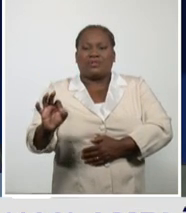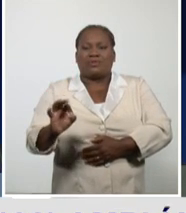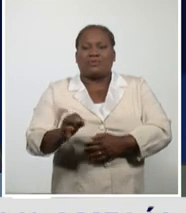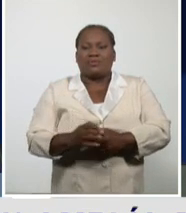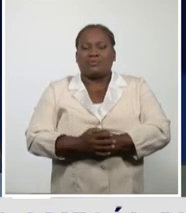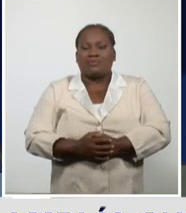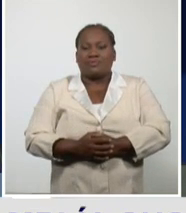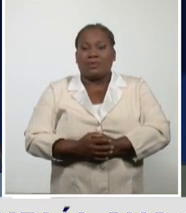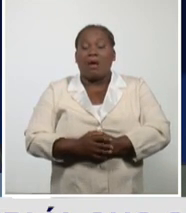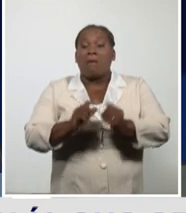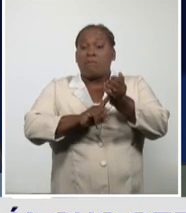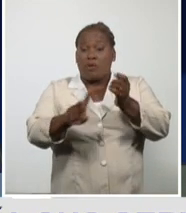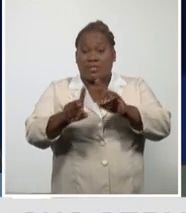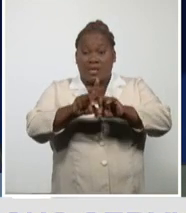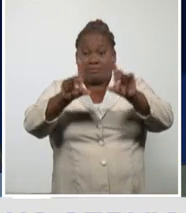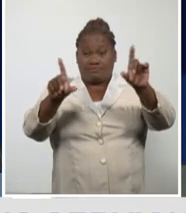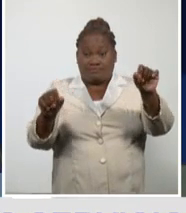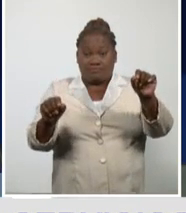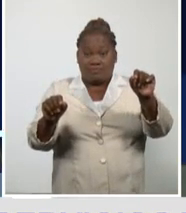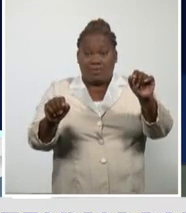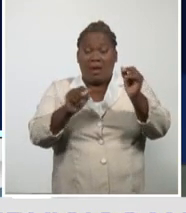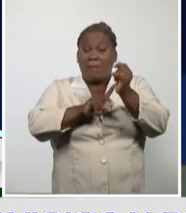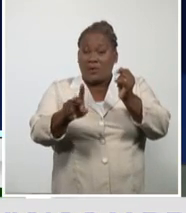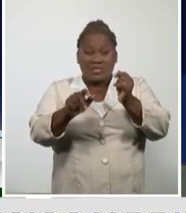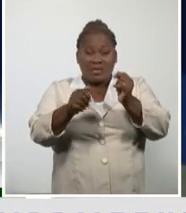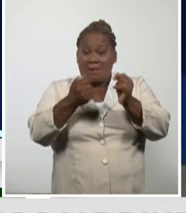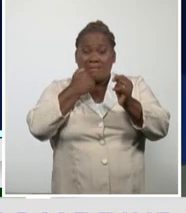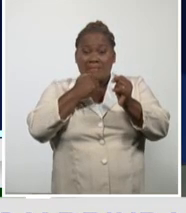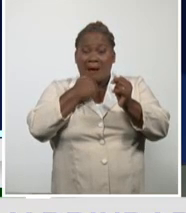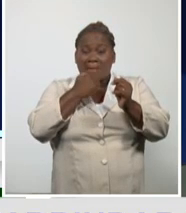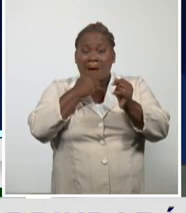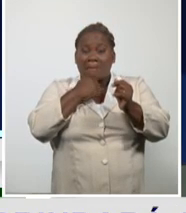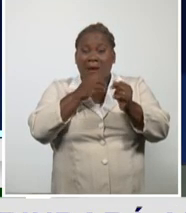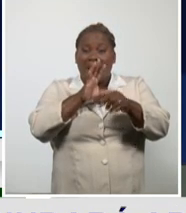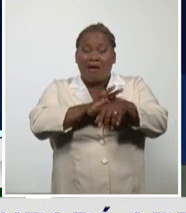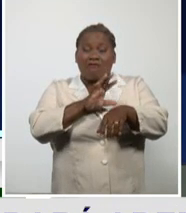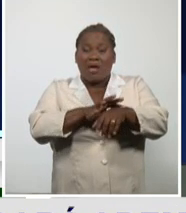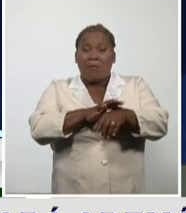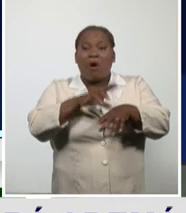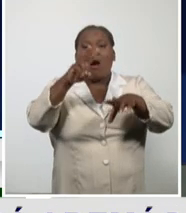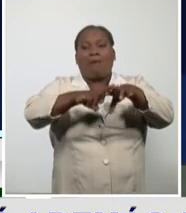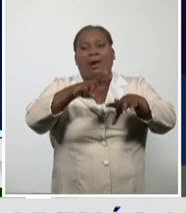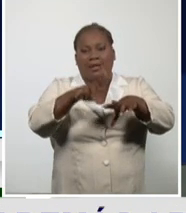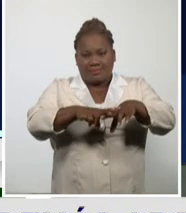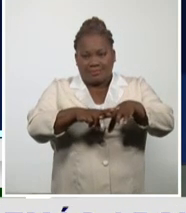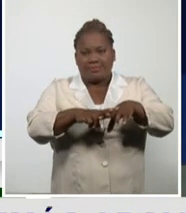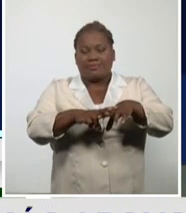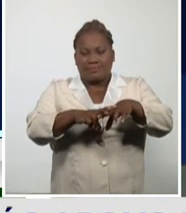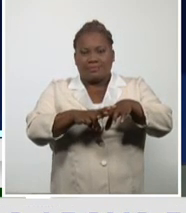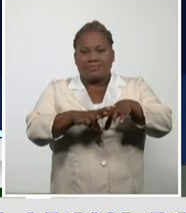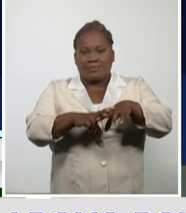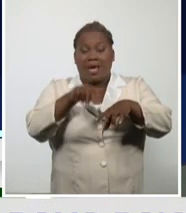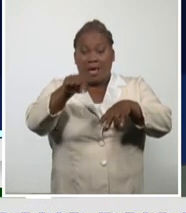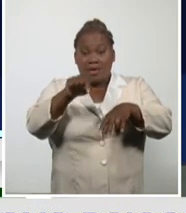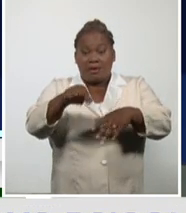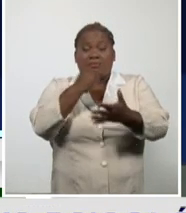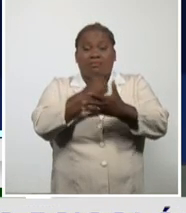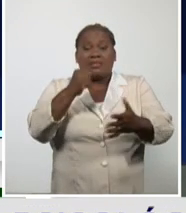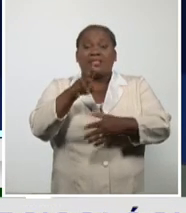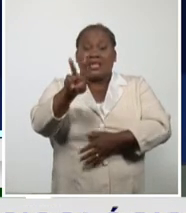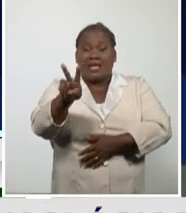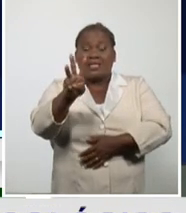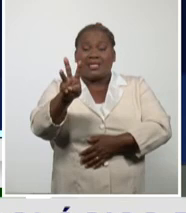Por provincias, la provincia más representativa fue la provincia de La Habana, en donde se confirmaron 36 de